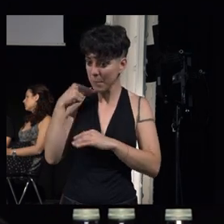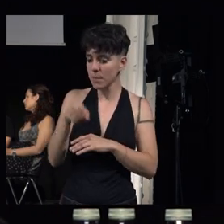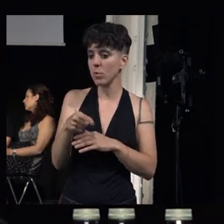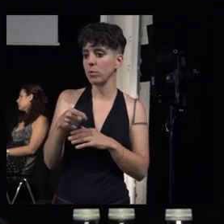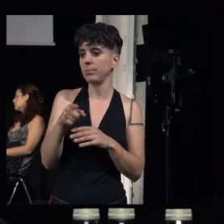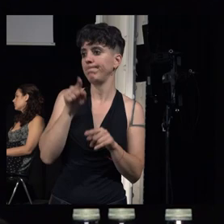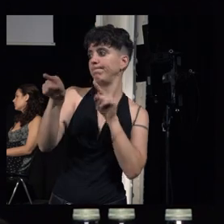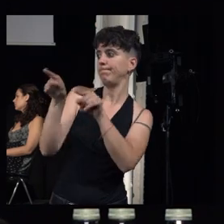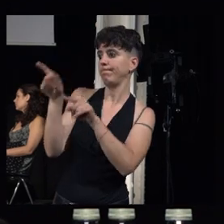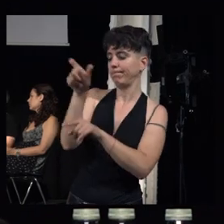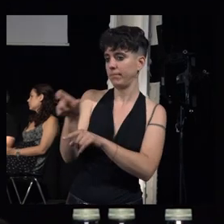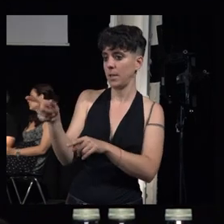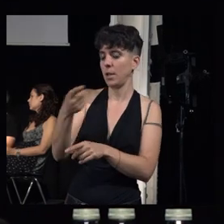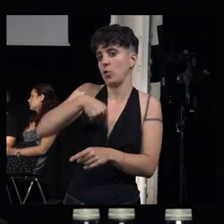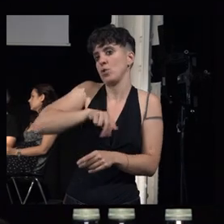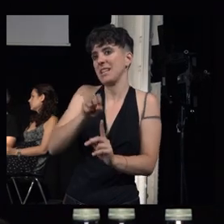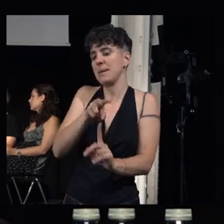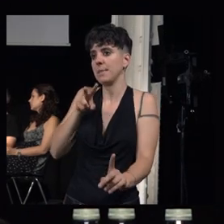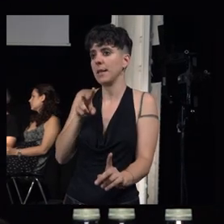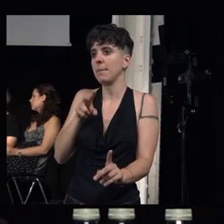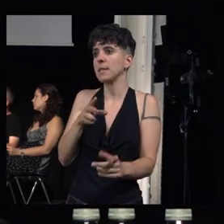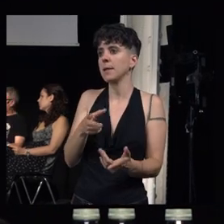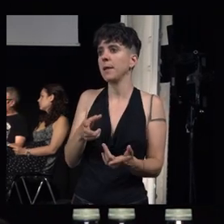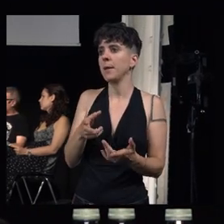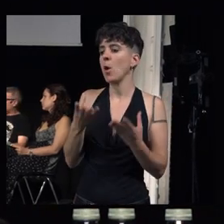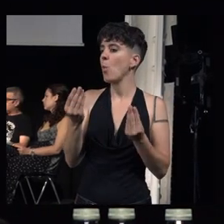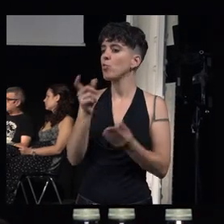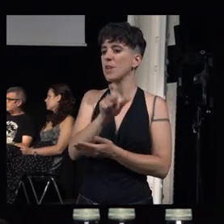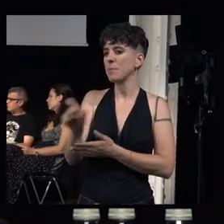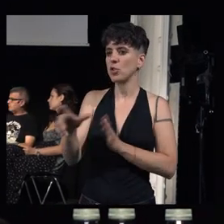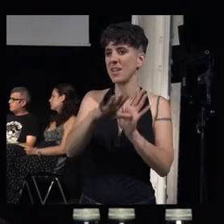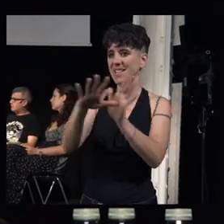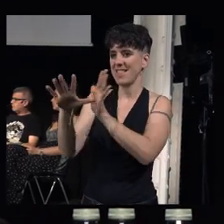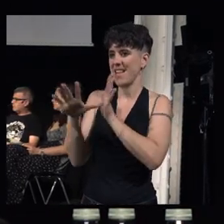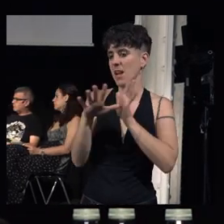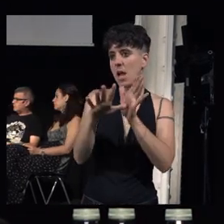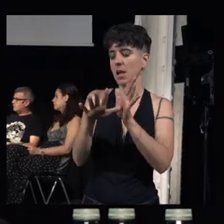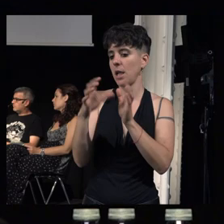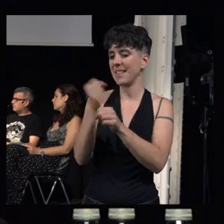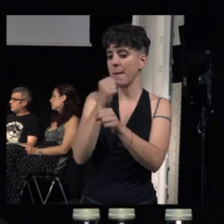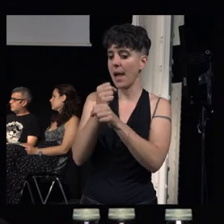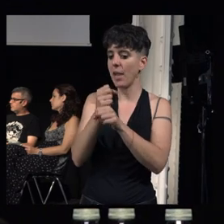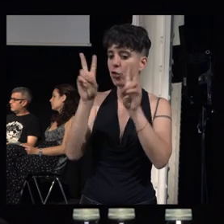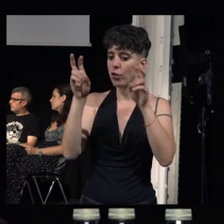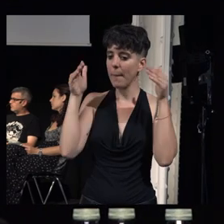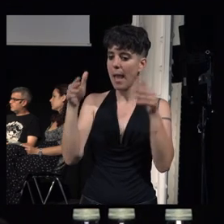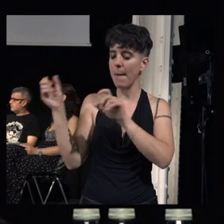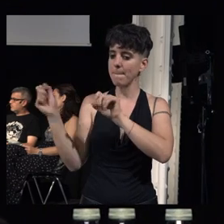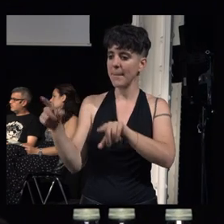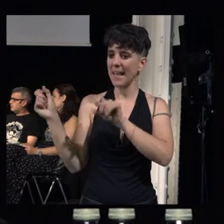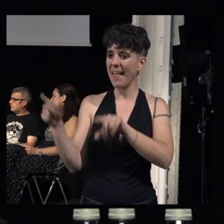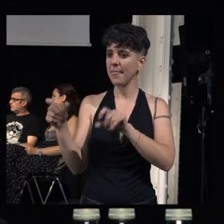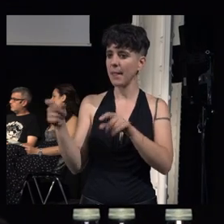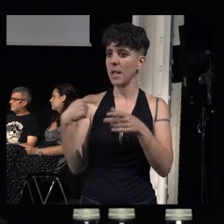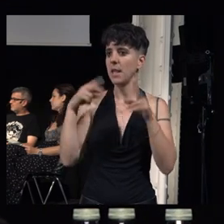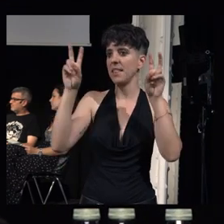Evidentemente, desde nuestras perspectivas, con la gente, tenemos mucha gente cercana que está trabajando el tema migrante y creo que el tema